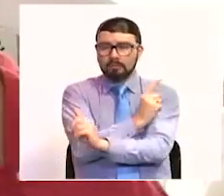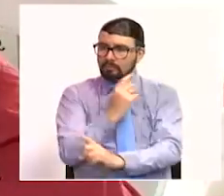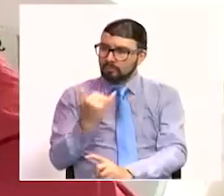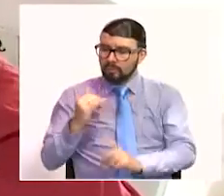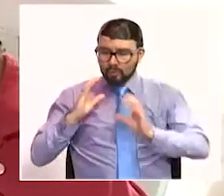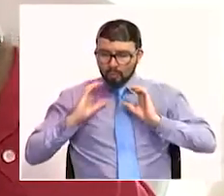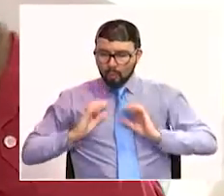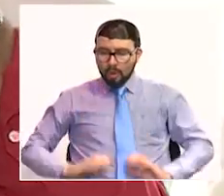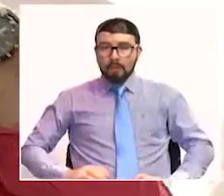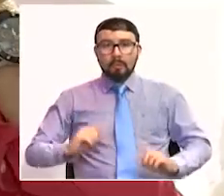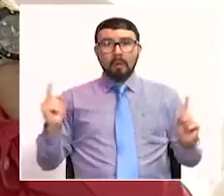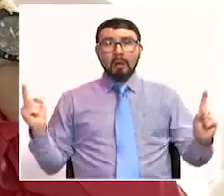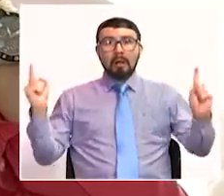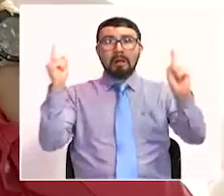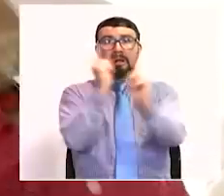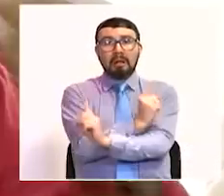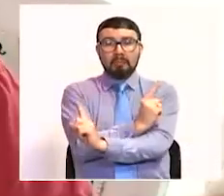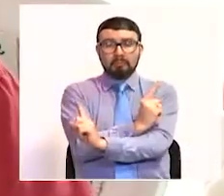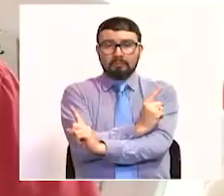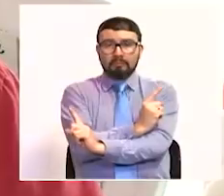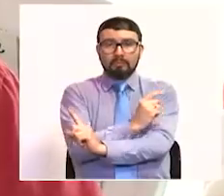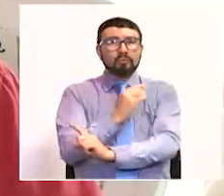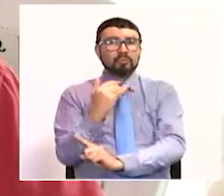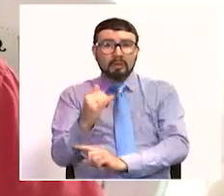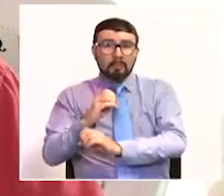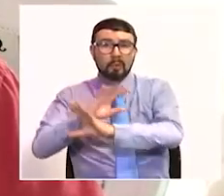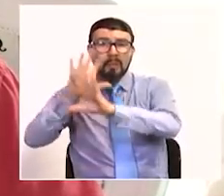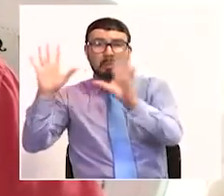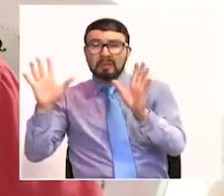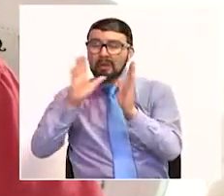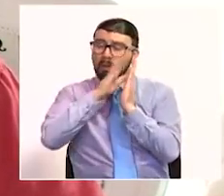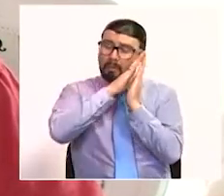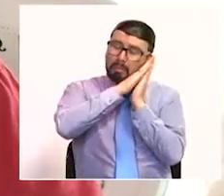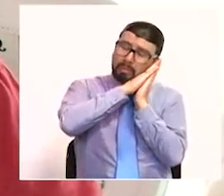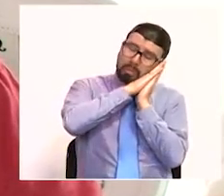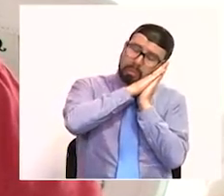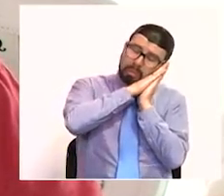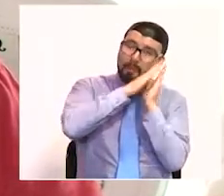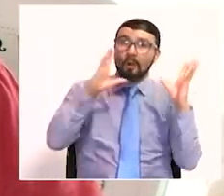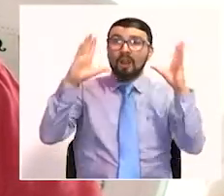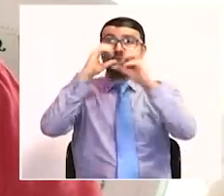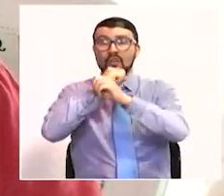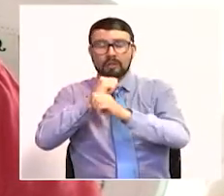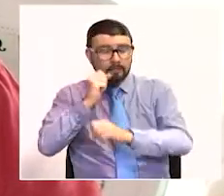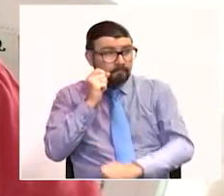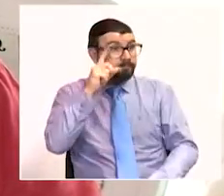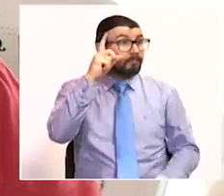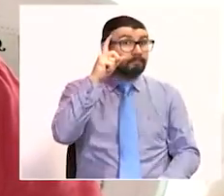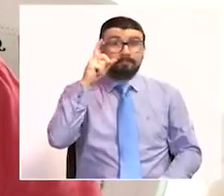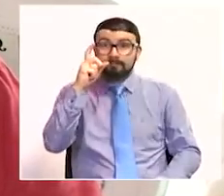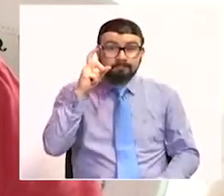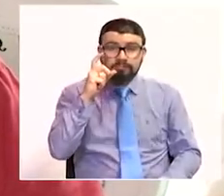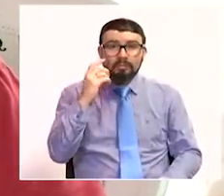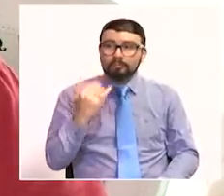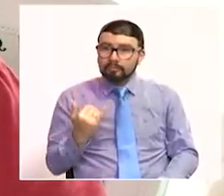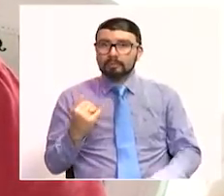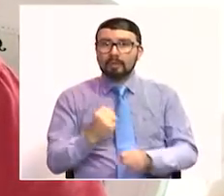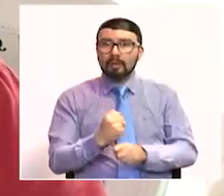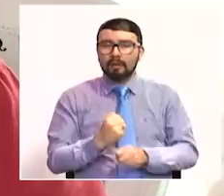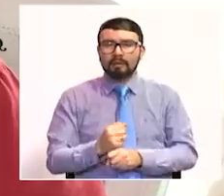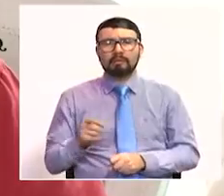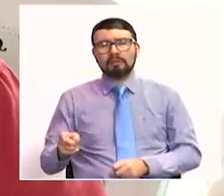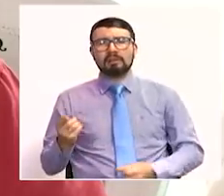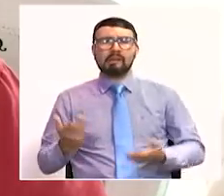cambio total de este proceso de neurotransmisores, y ahí es donde aparecen trastornos como descontrol